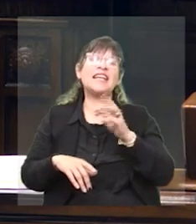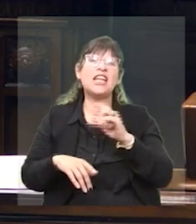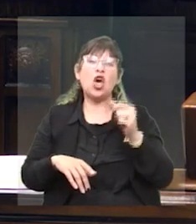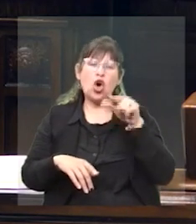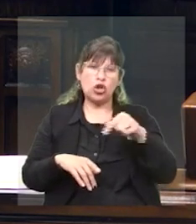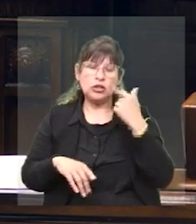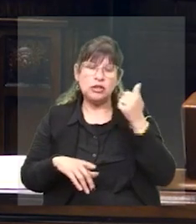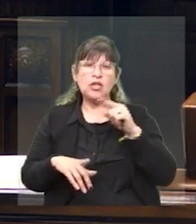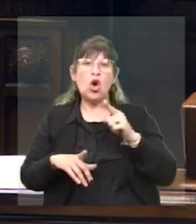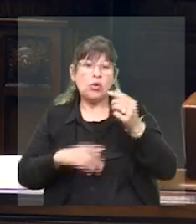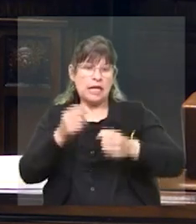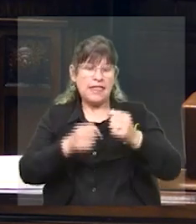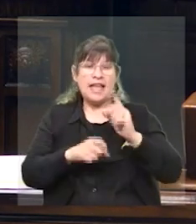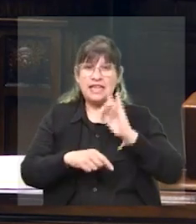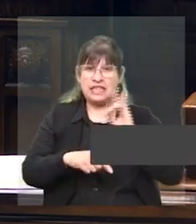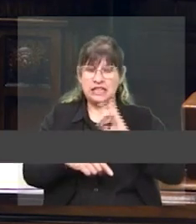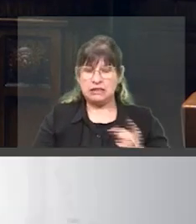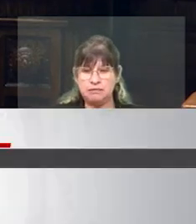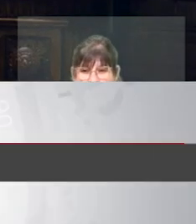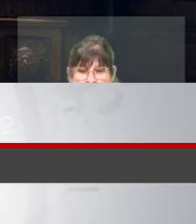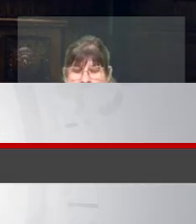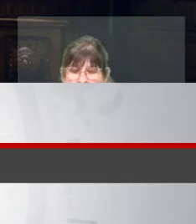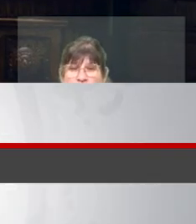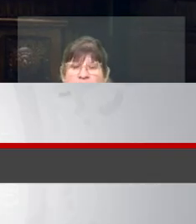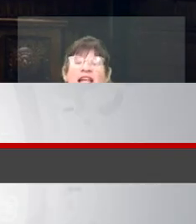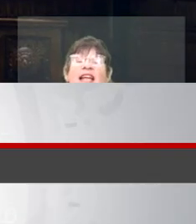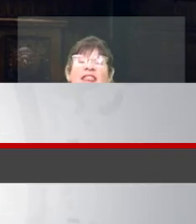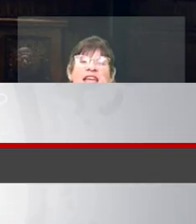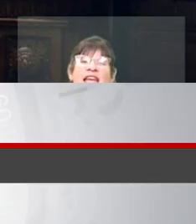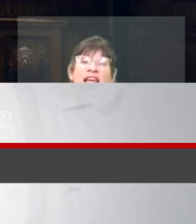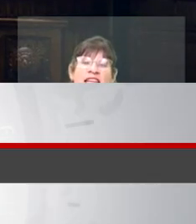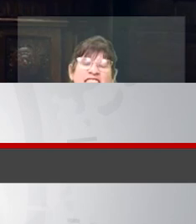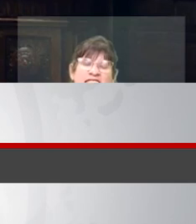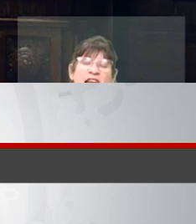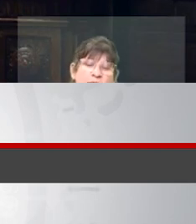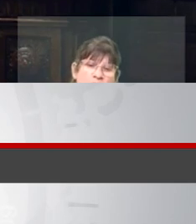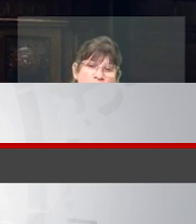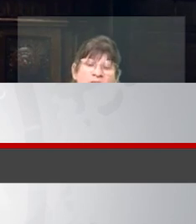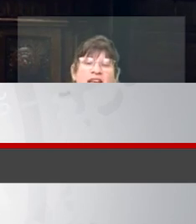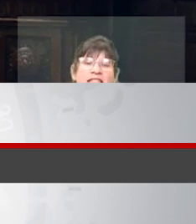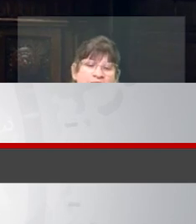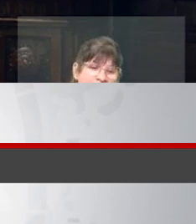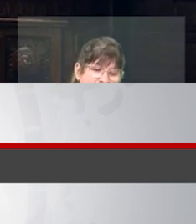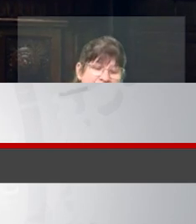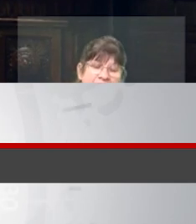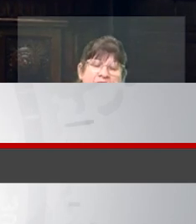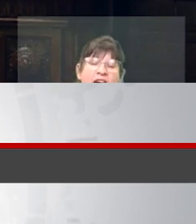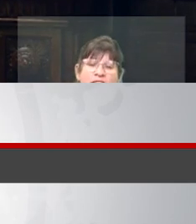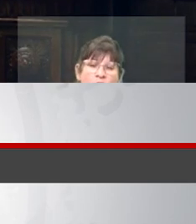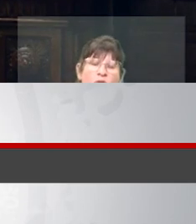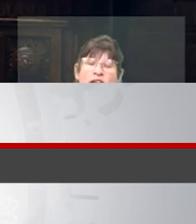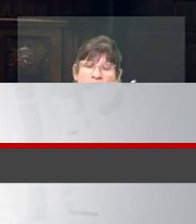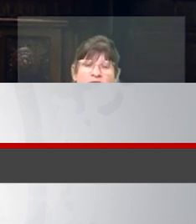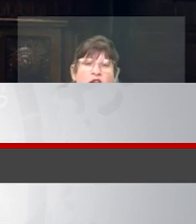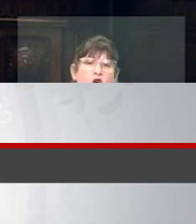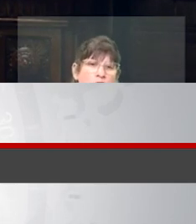parizad de leche la plantación de árboles de yerma mate la cría de ovejas productores de leche y el cultivo